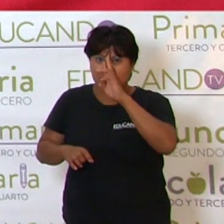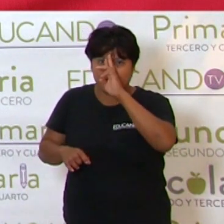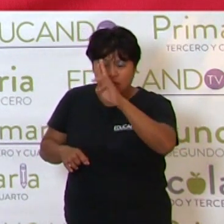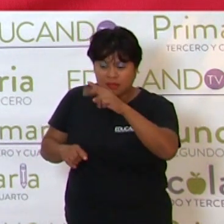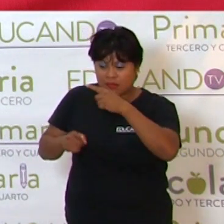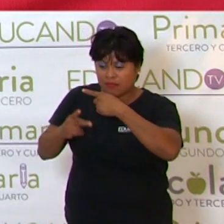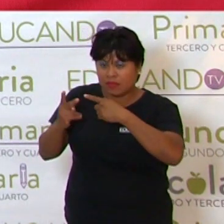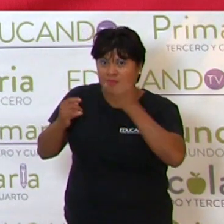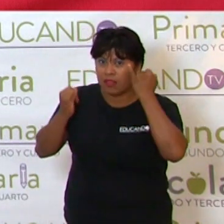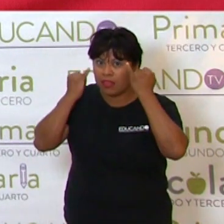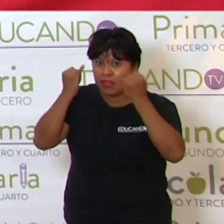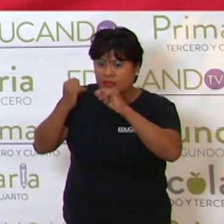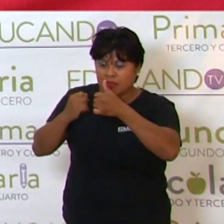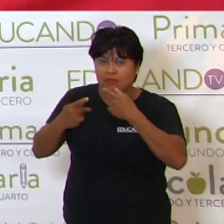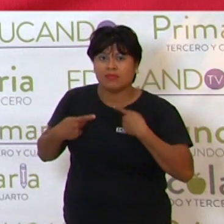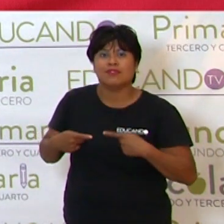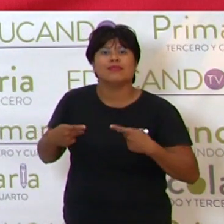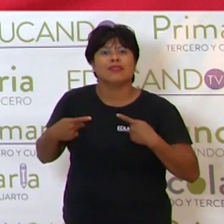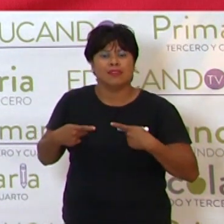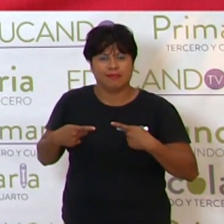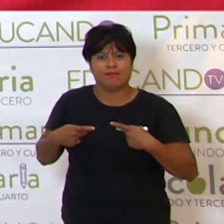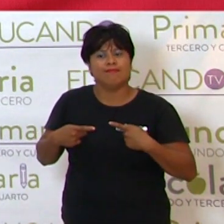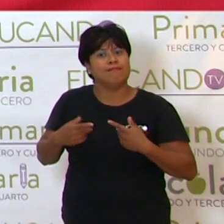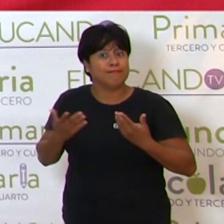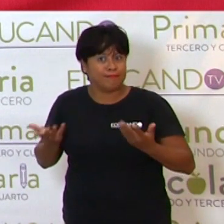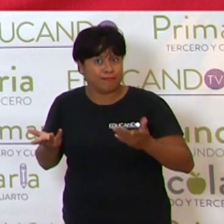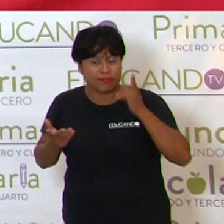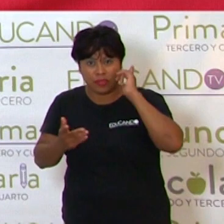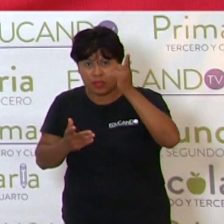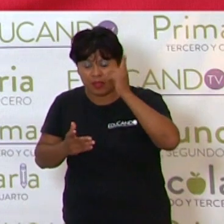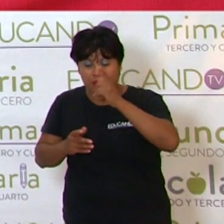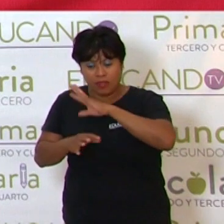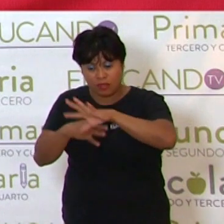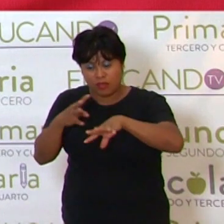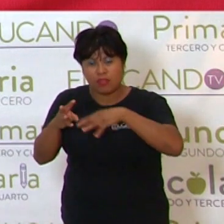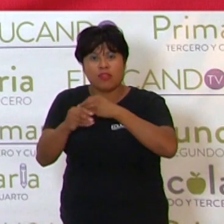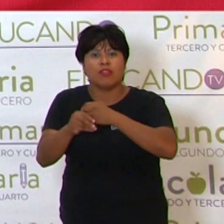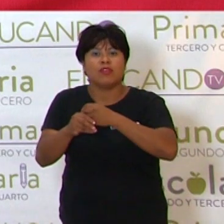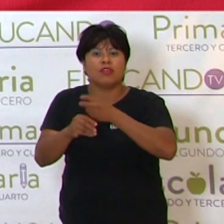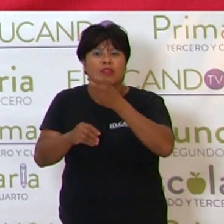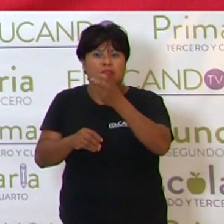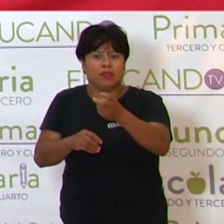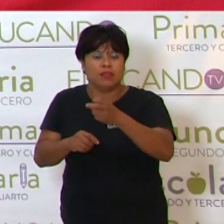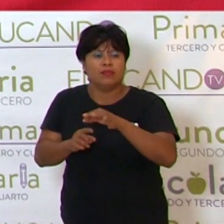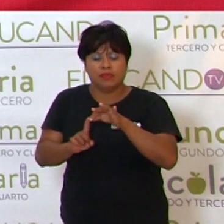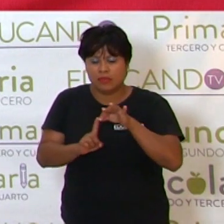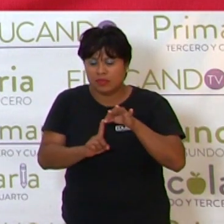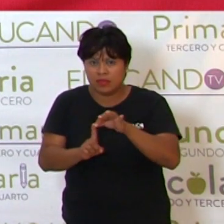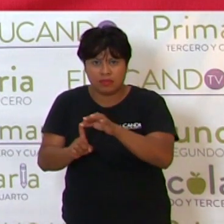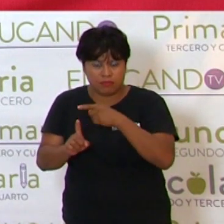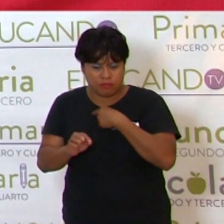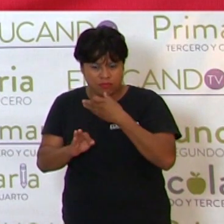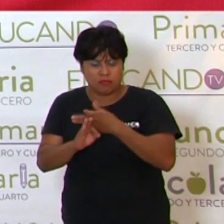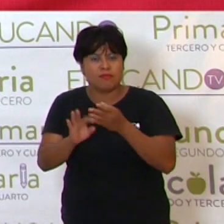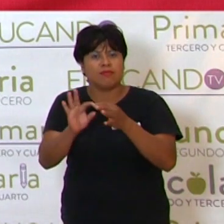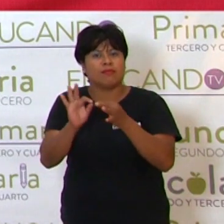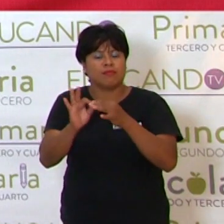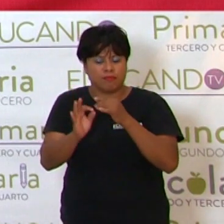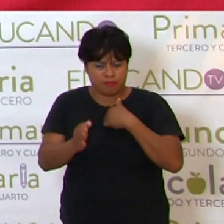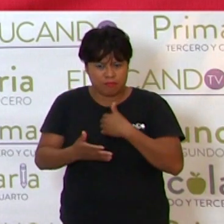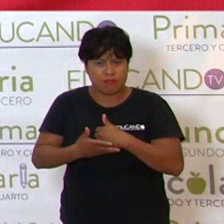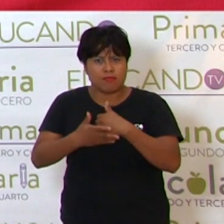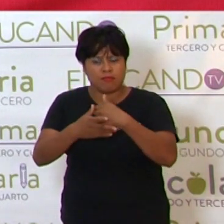¿Respetar las ideas de los demás? Pues espero que con todas estas guías que yo les he dado, esta ayuda,